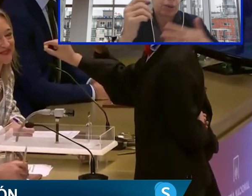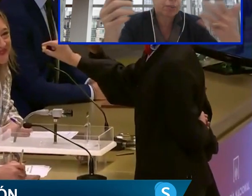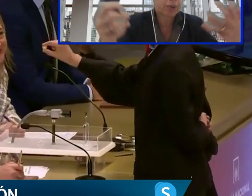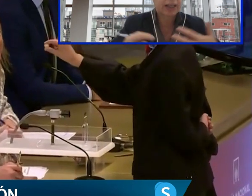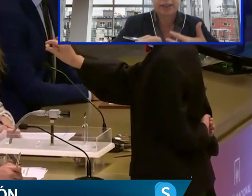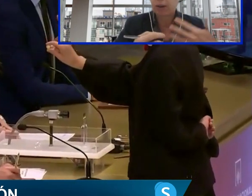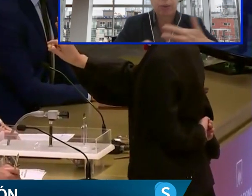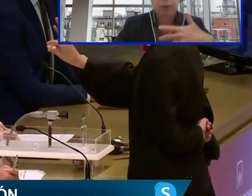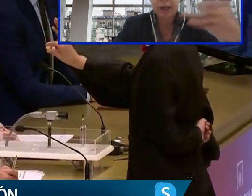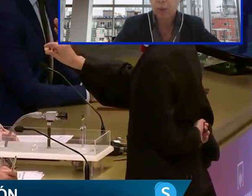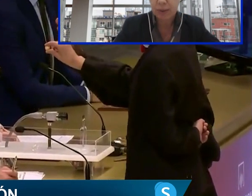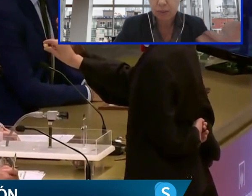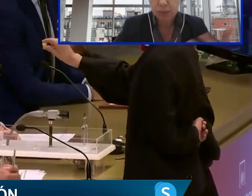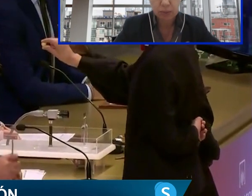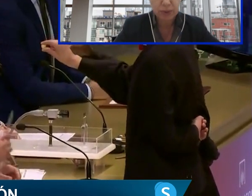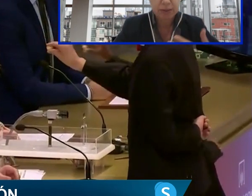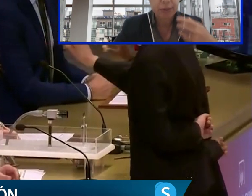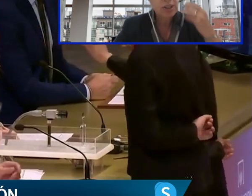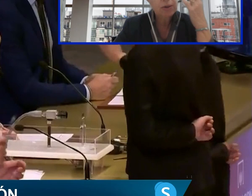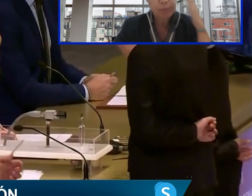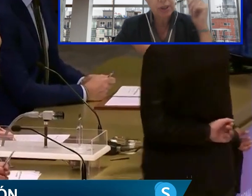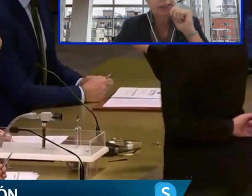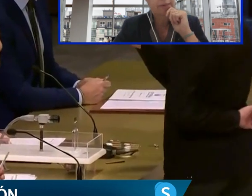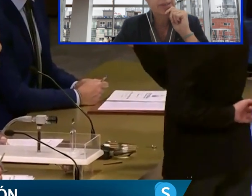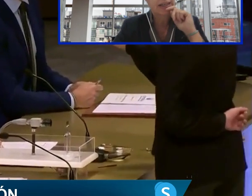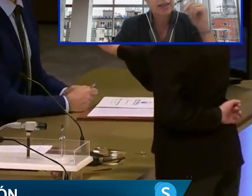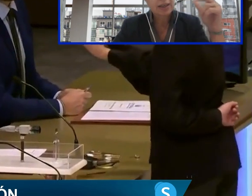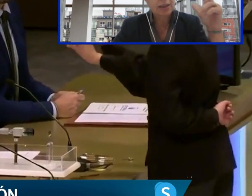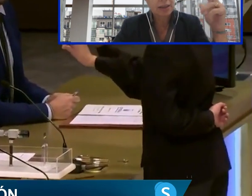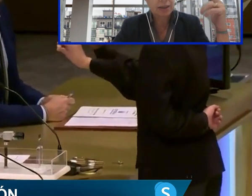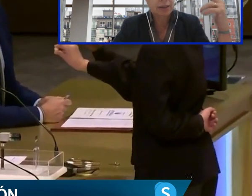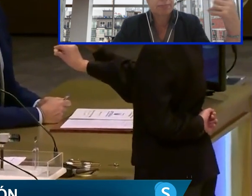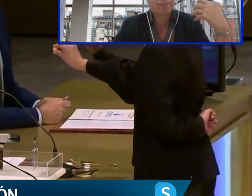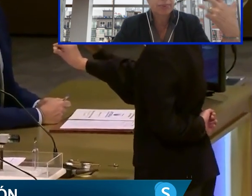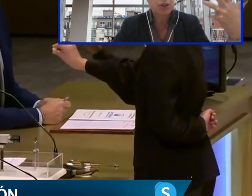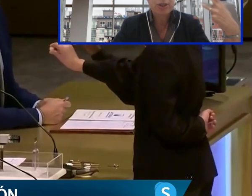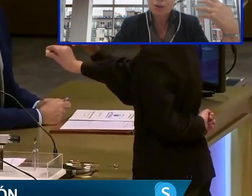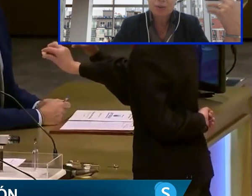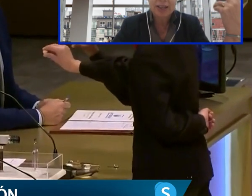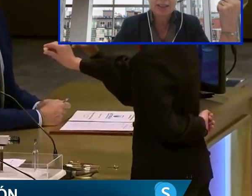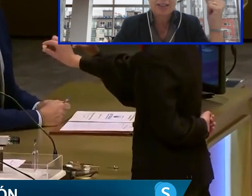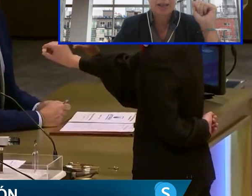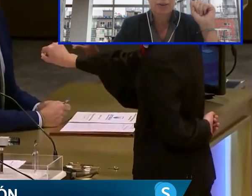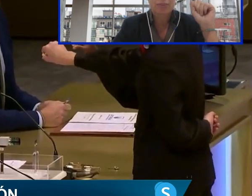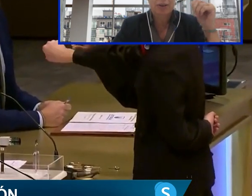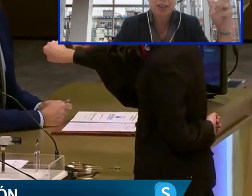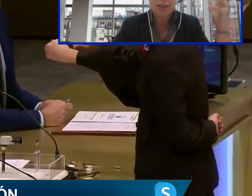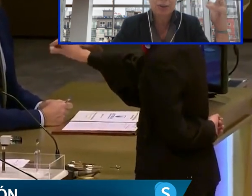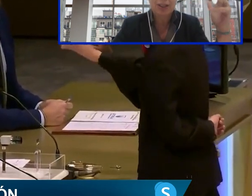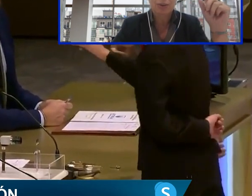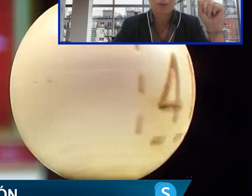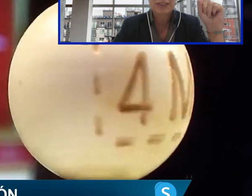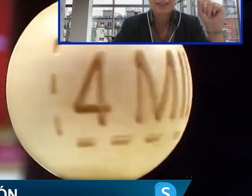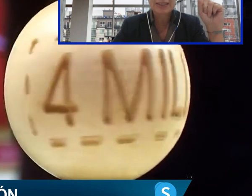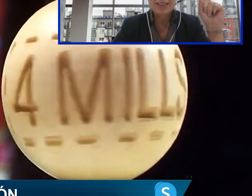Y dices, bueno, poca cantidad, hubiera jugado un décimo. Pero es que no compro ni el de la empresa, que, visto, parece que está mal. Es un